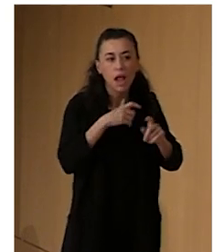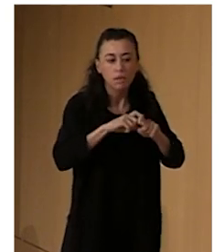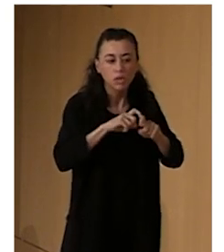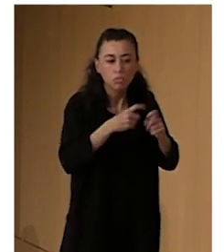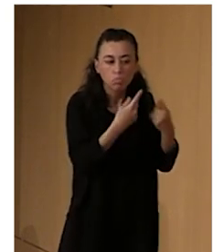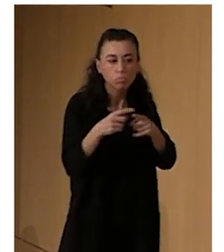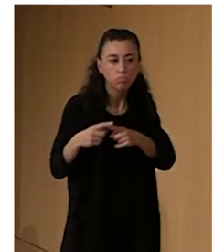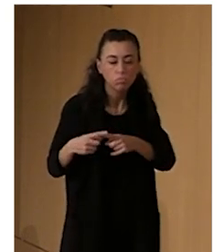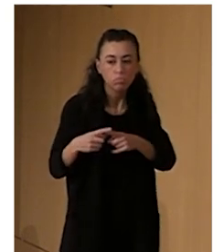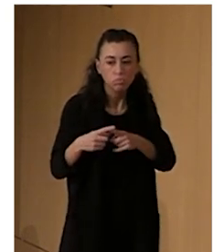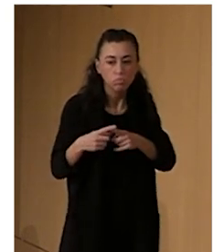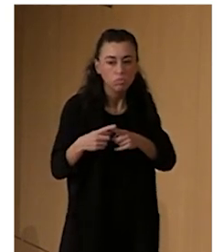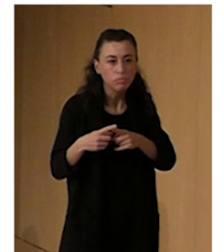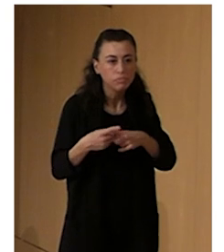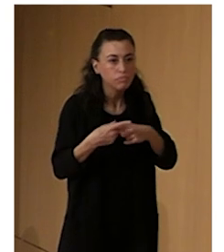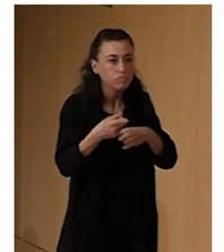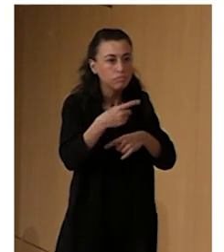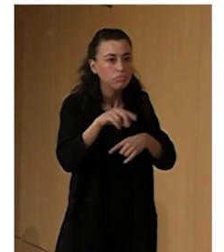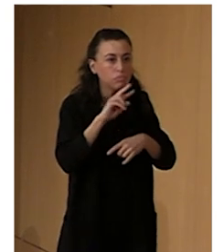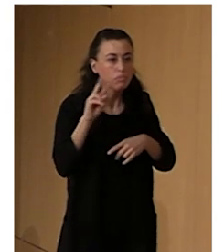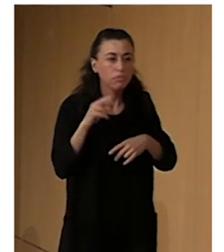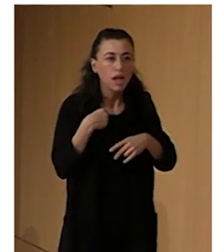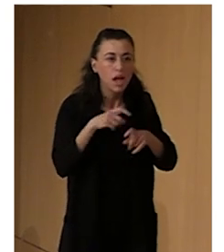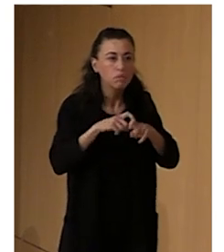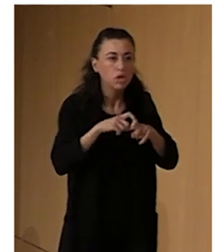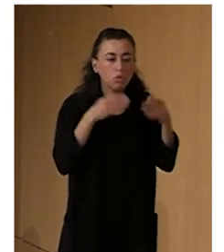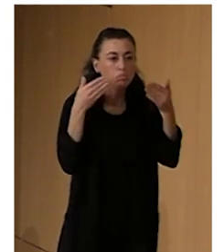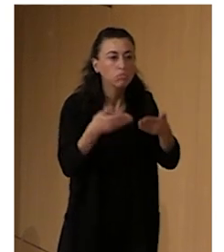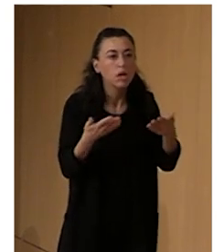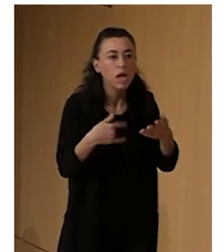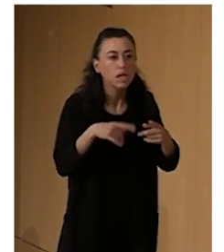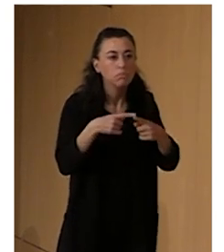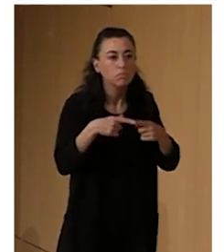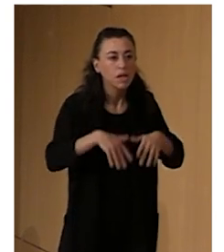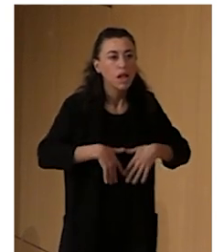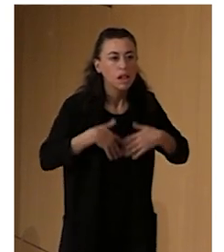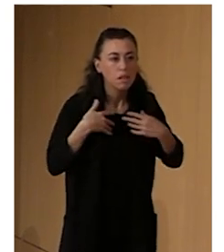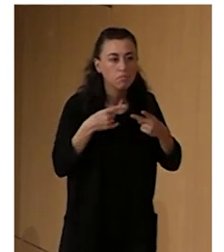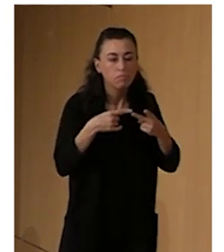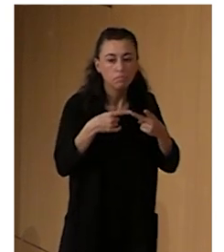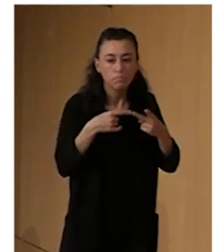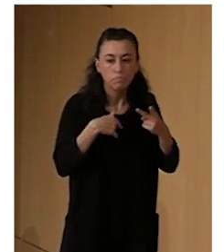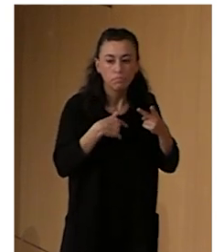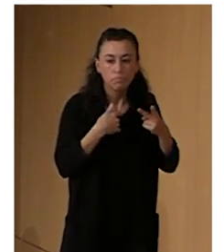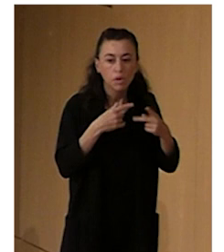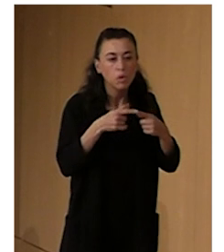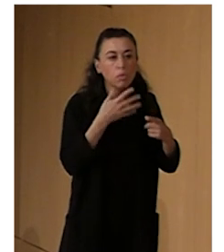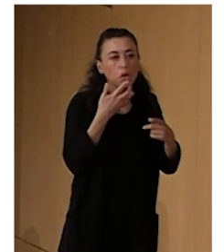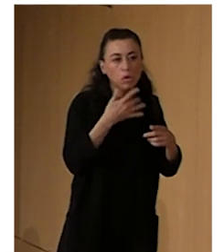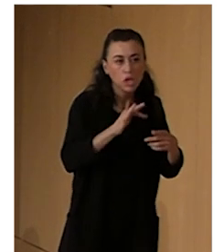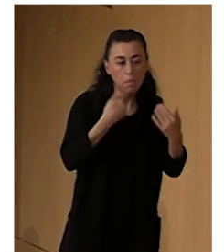y como veis Pues nos centramos en distintos aspectos no tanto emocionales no la idea de ser positivos el sentido del